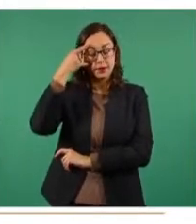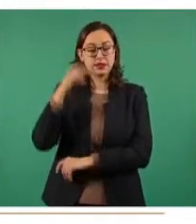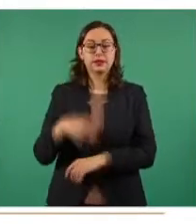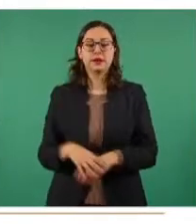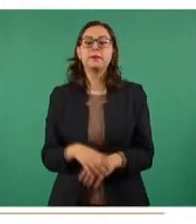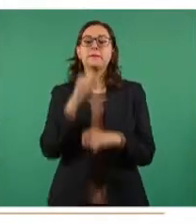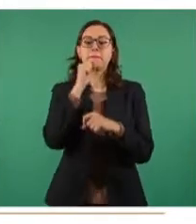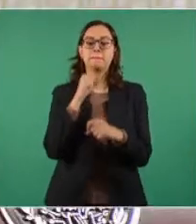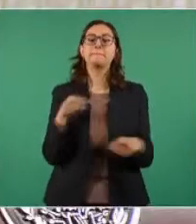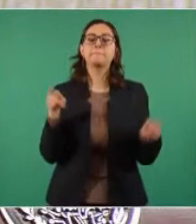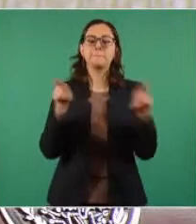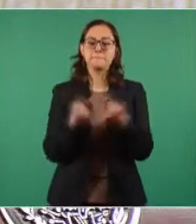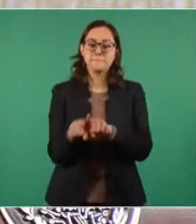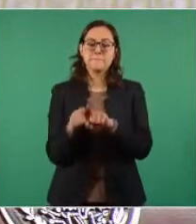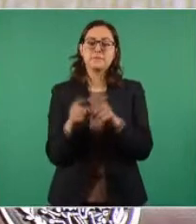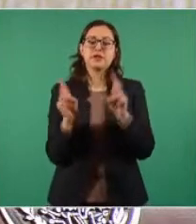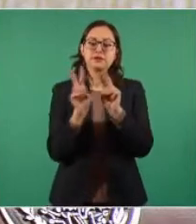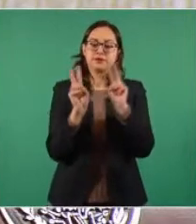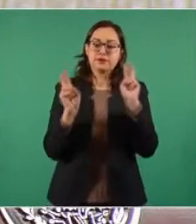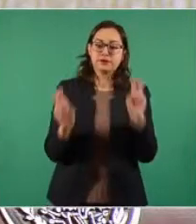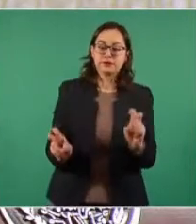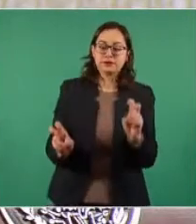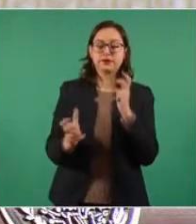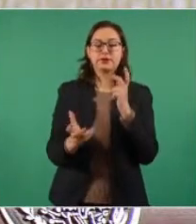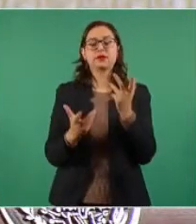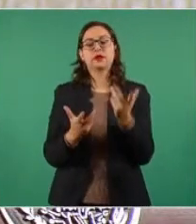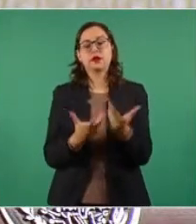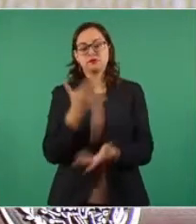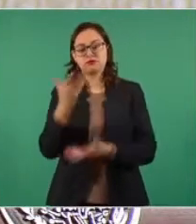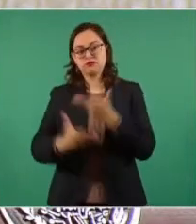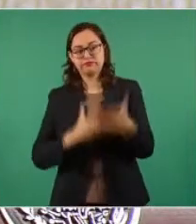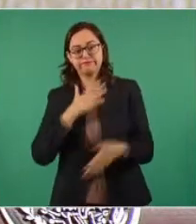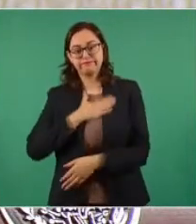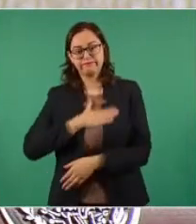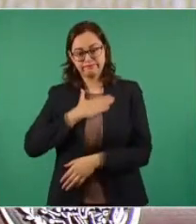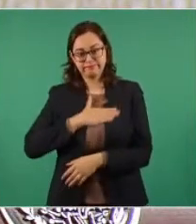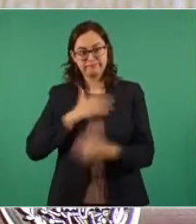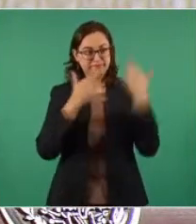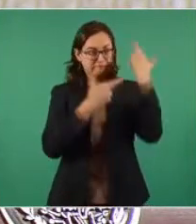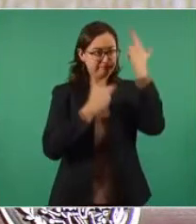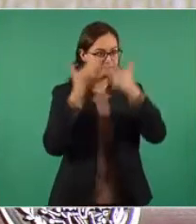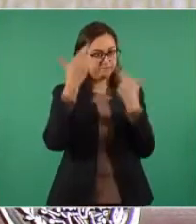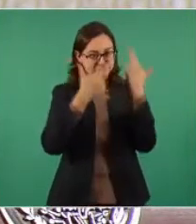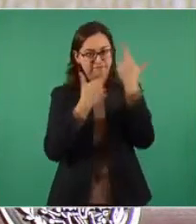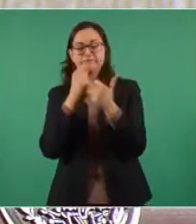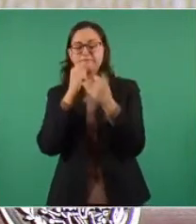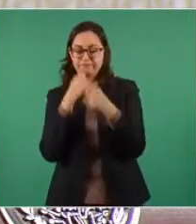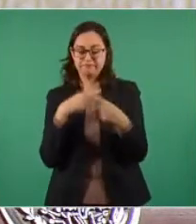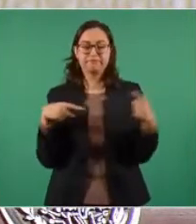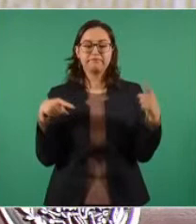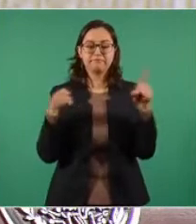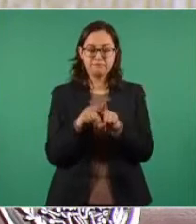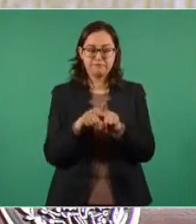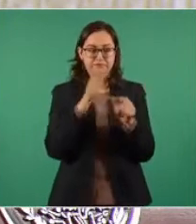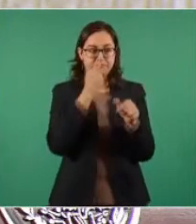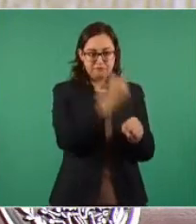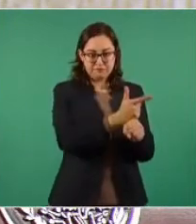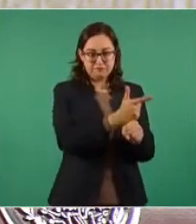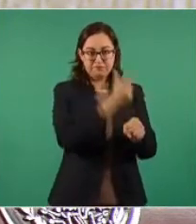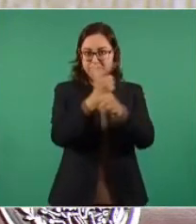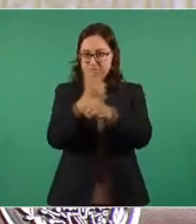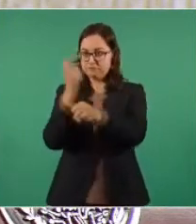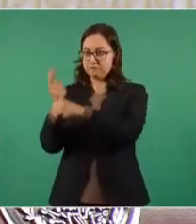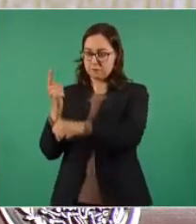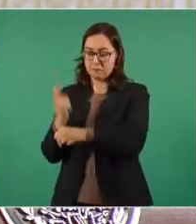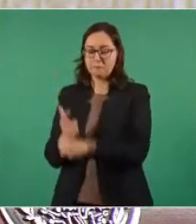seguimos verificando el tema de los servicios sanitarios en las estaciones de servicio que cada vez están